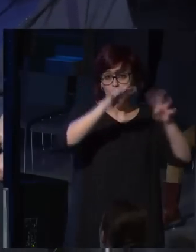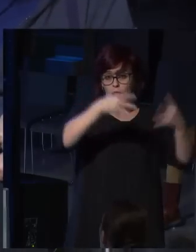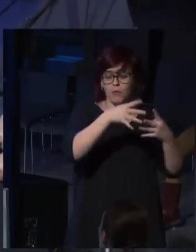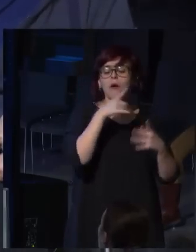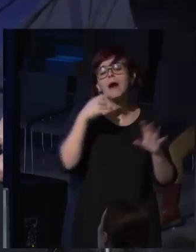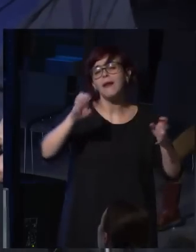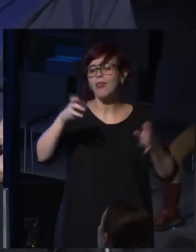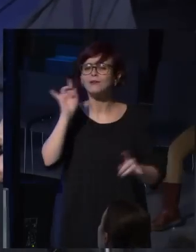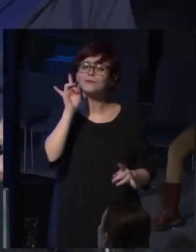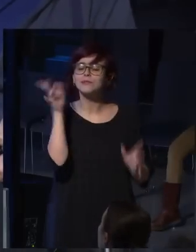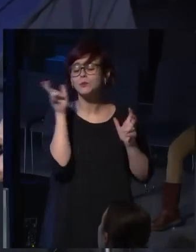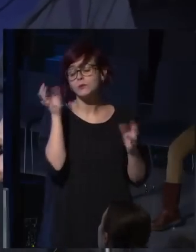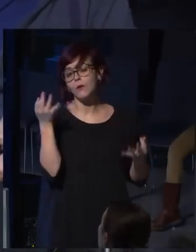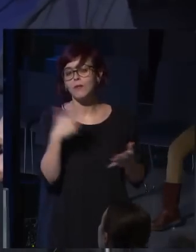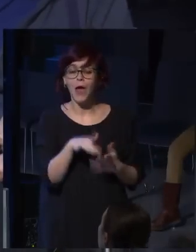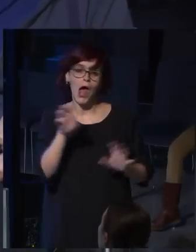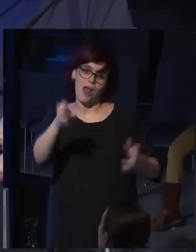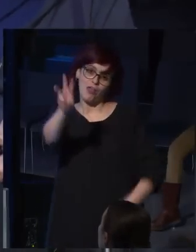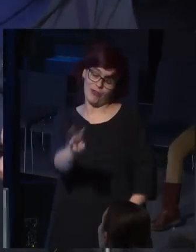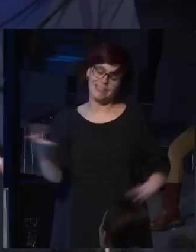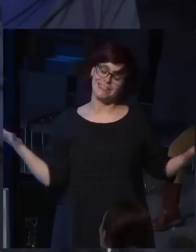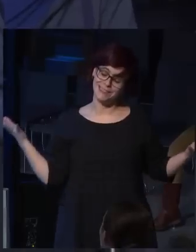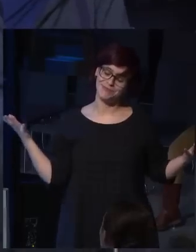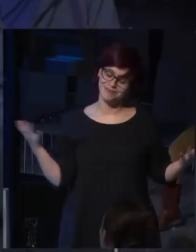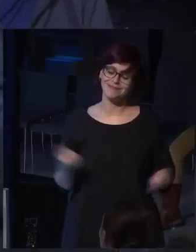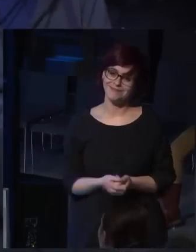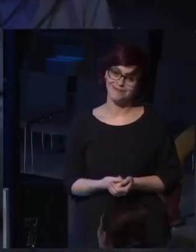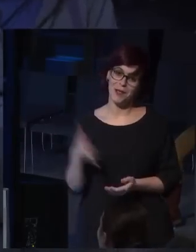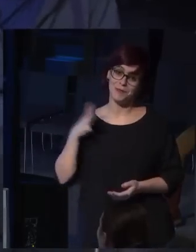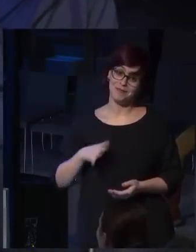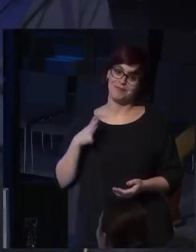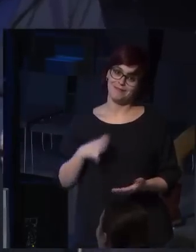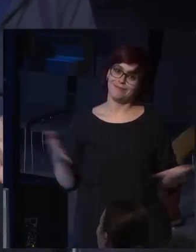radios escuchas? Yo escucho Radio 3. Muchas gracias. Jorge.